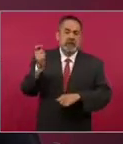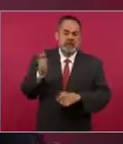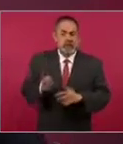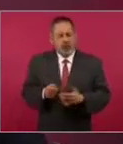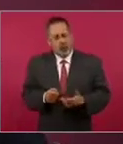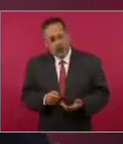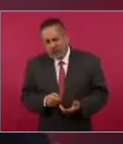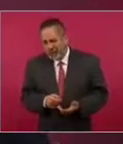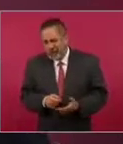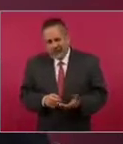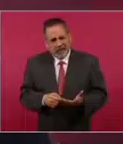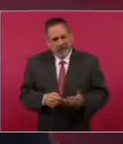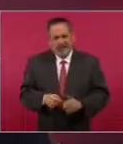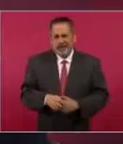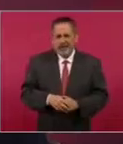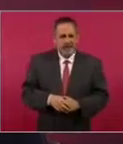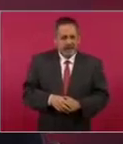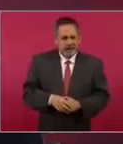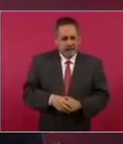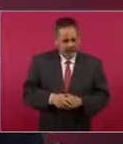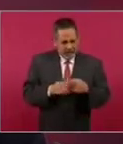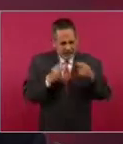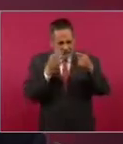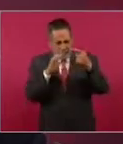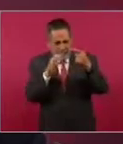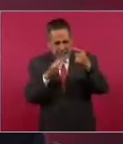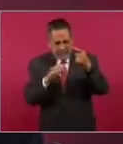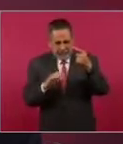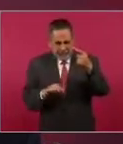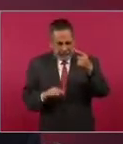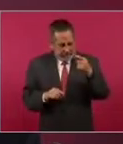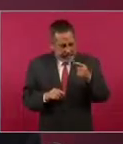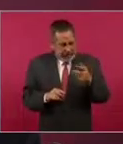Y entonces empiezan a ver lo que